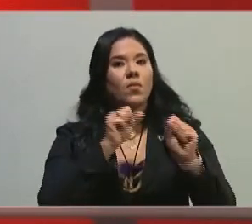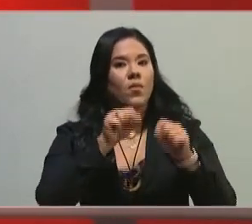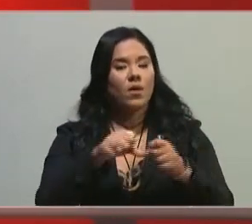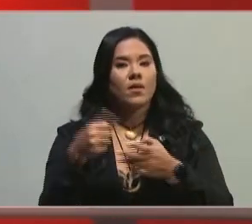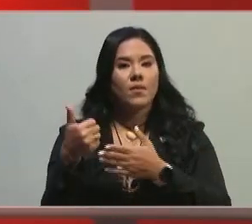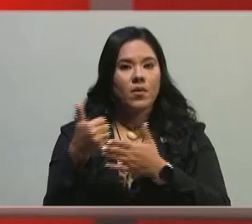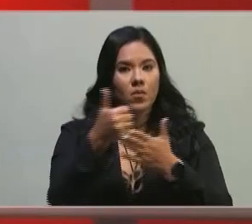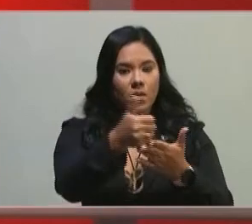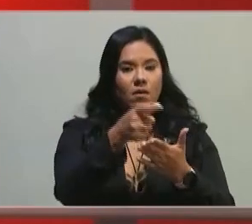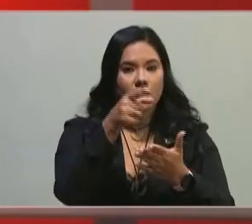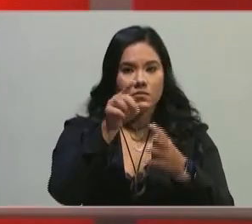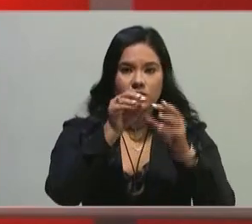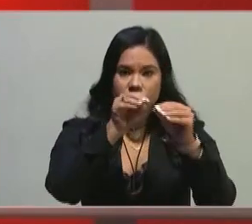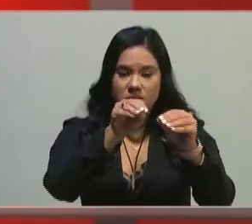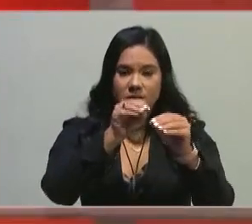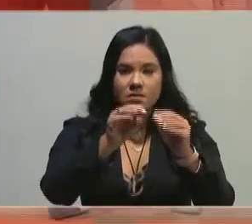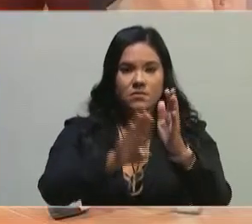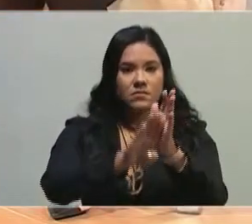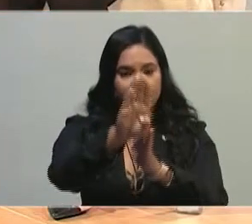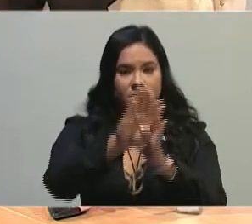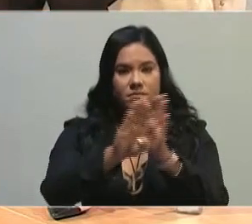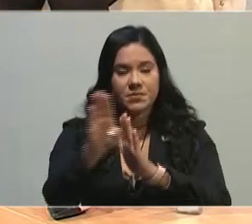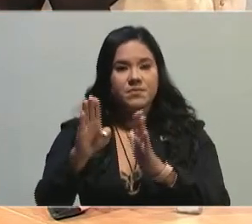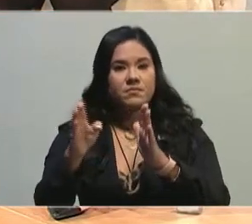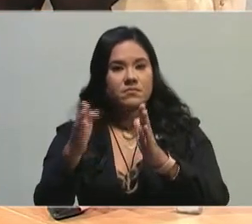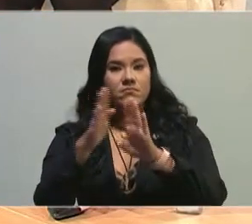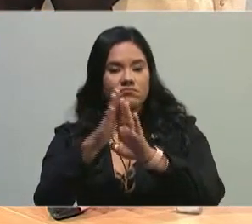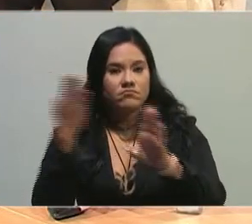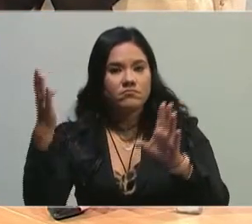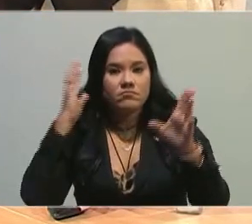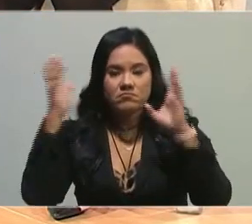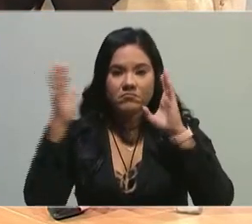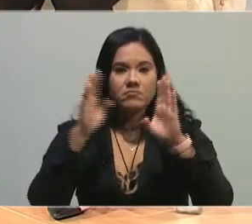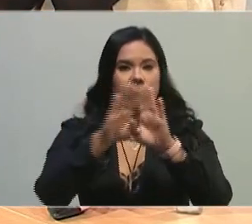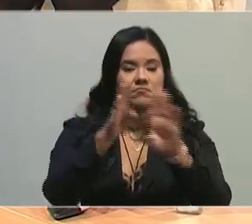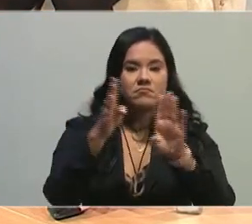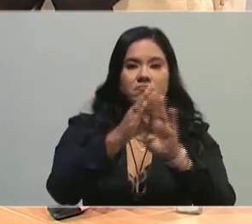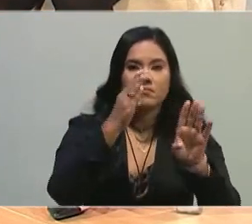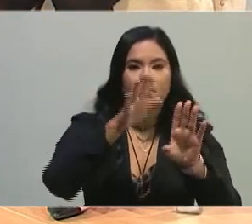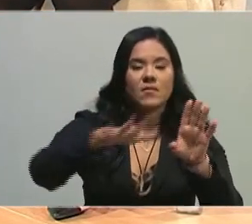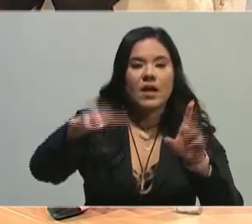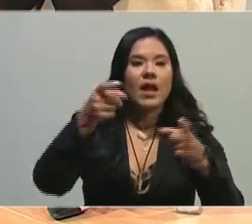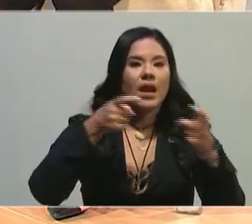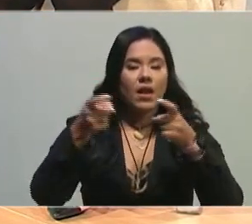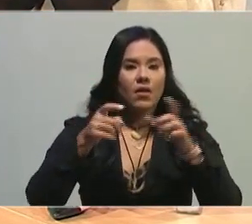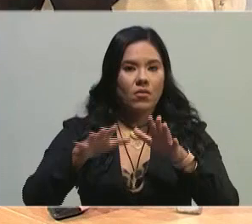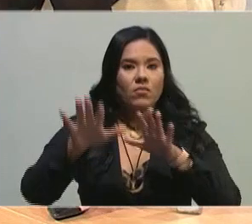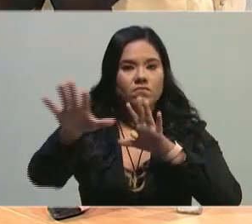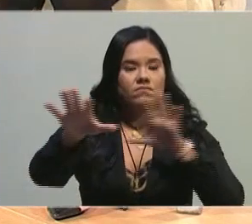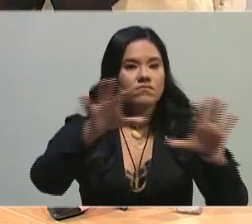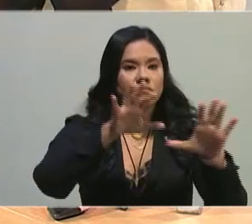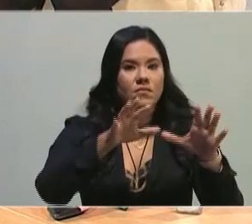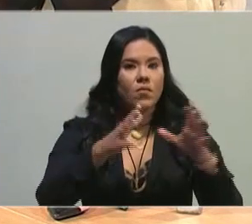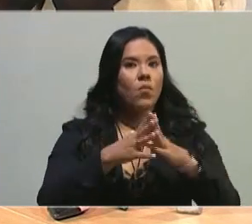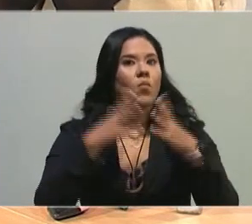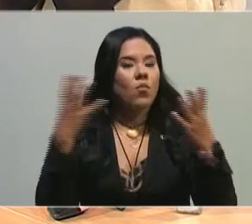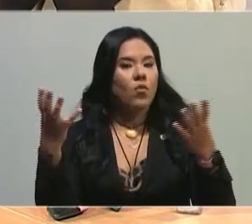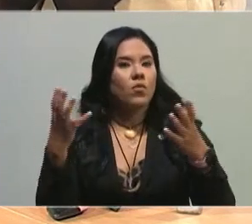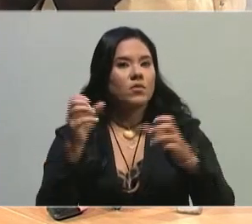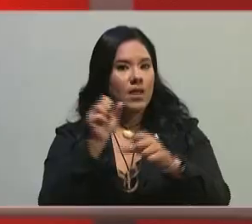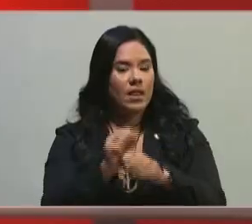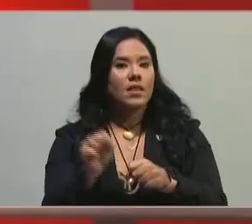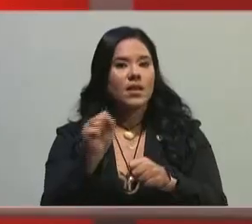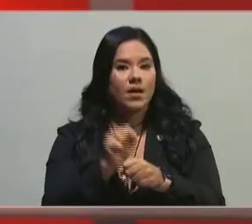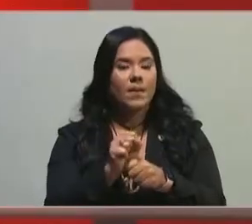le dimos y le donamos todos los ensere de su peluquería ya hoy es una empresaria excelente ya ya hoy está mucho que as se